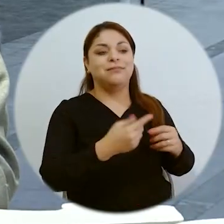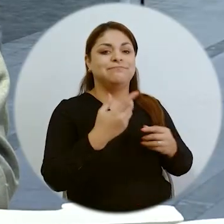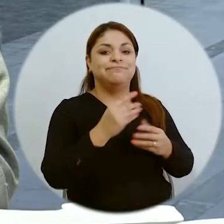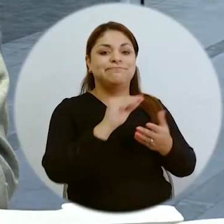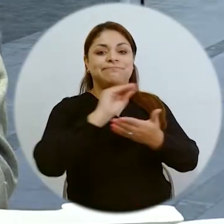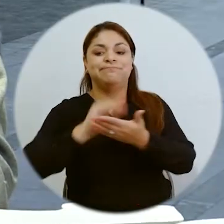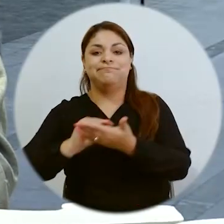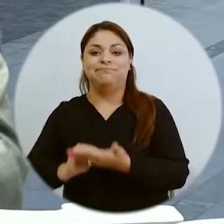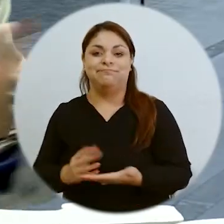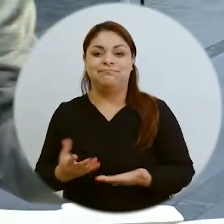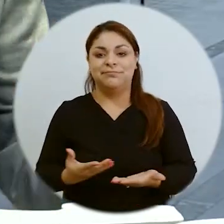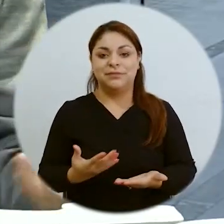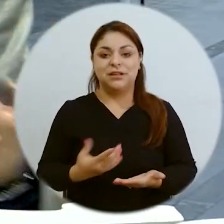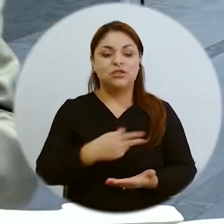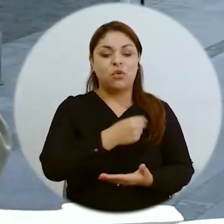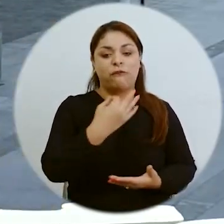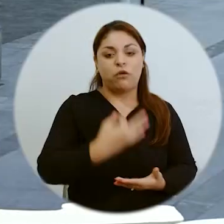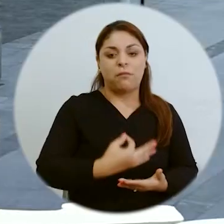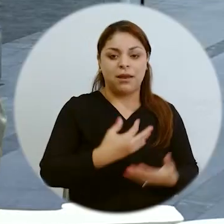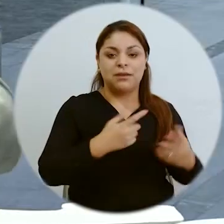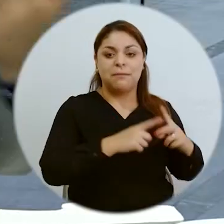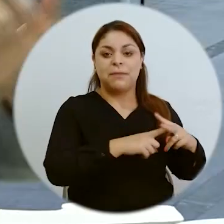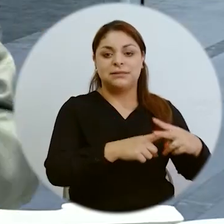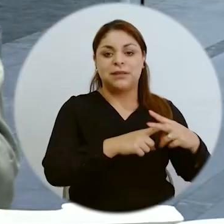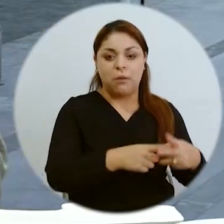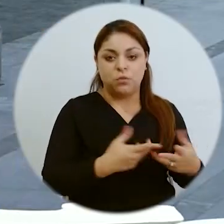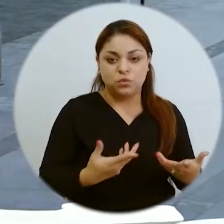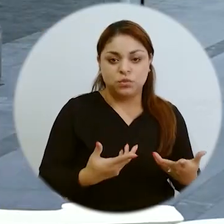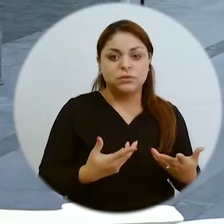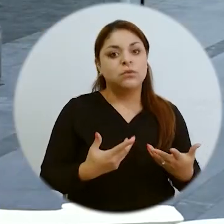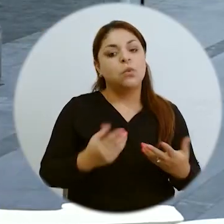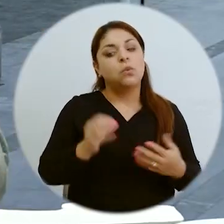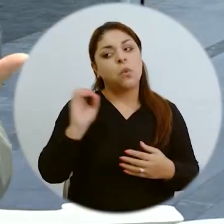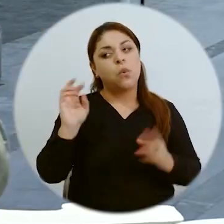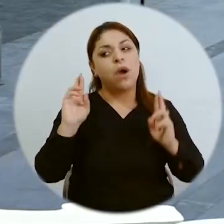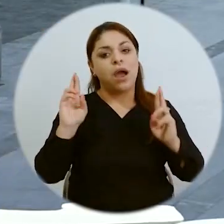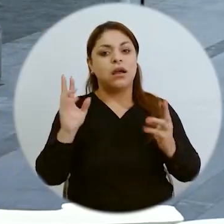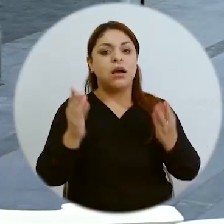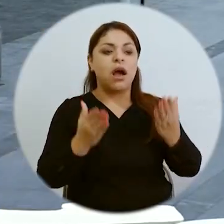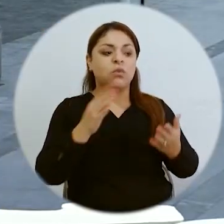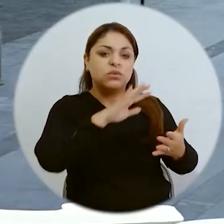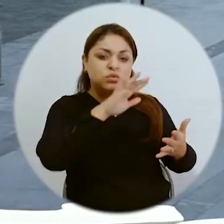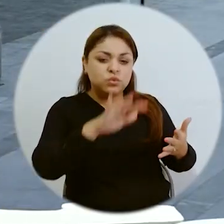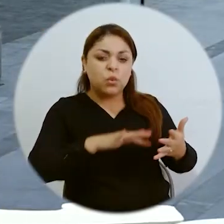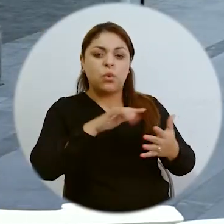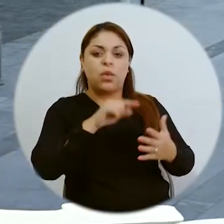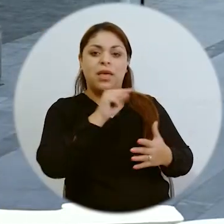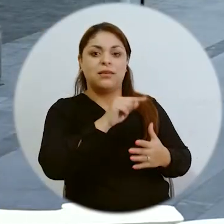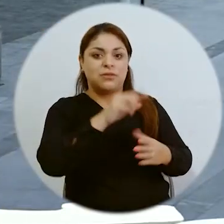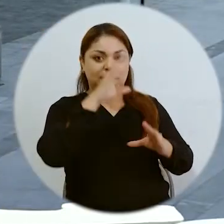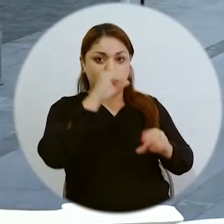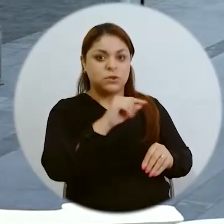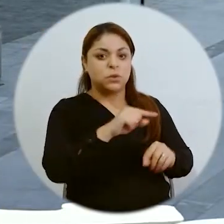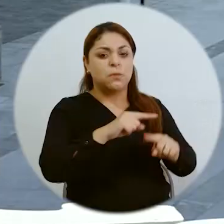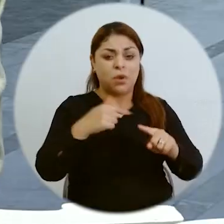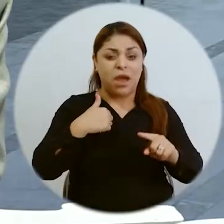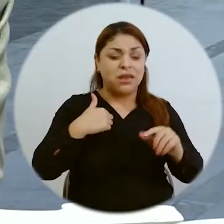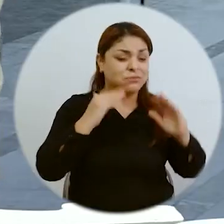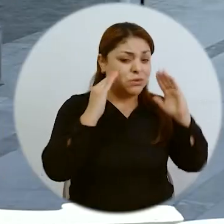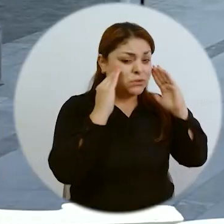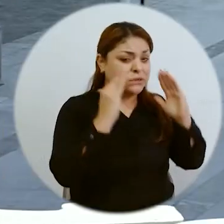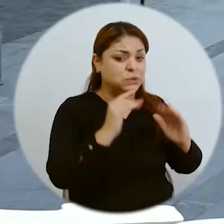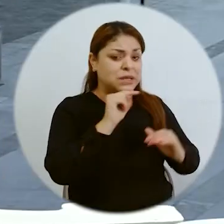datos que se puedan obtener a través de la Superintendencia General de Entidades Financieras, SUGEF, ya esos datos quedan por fuera porque la parte